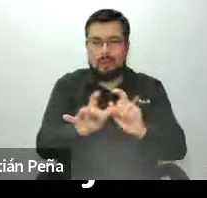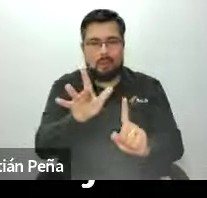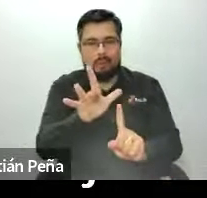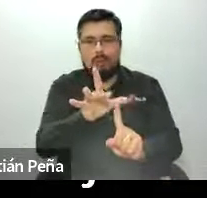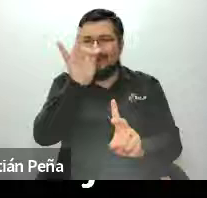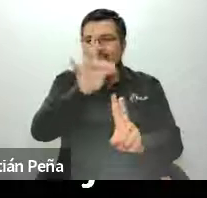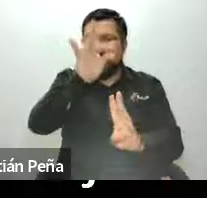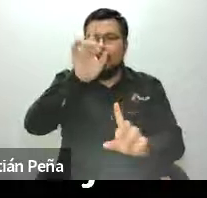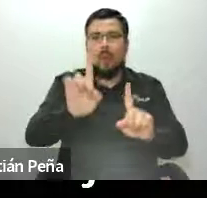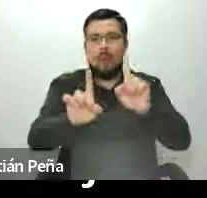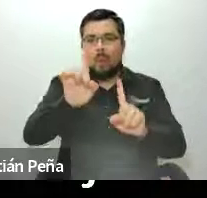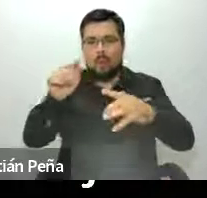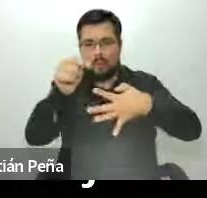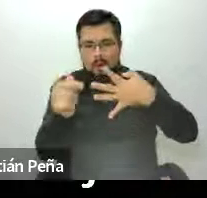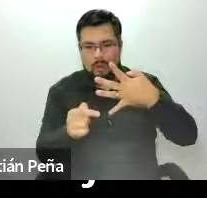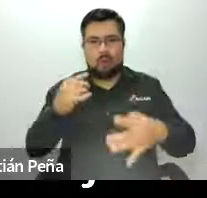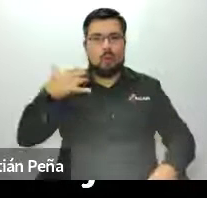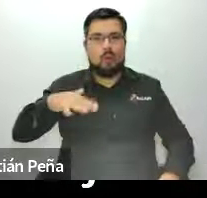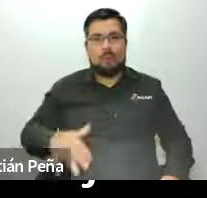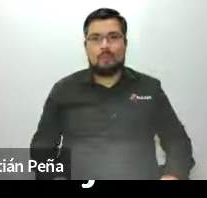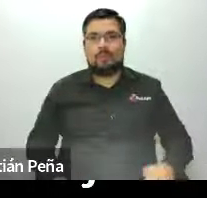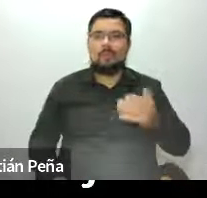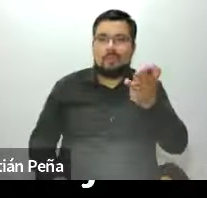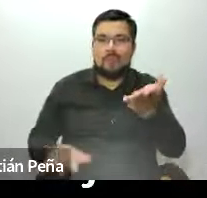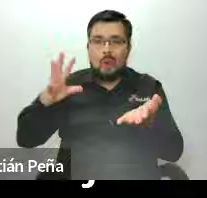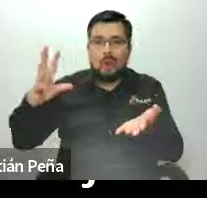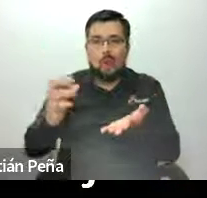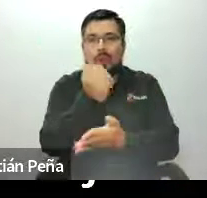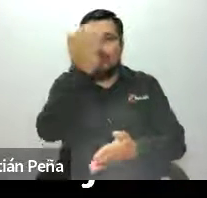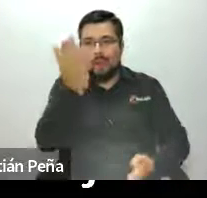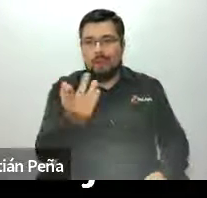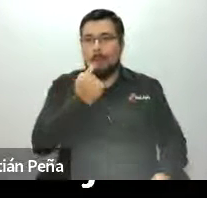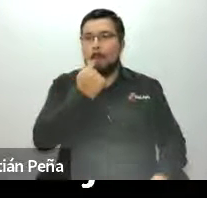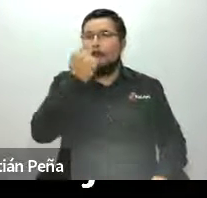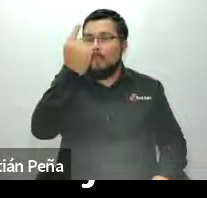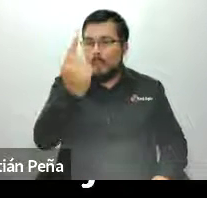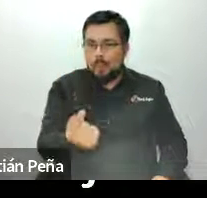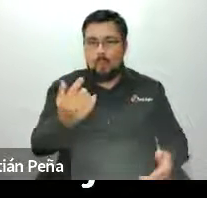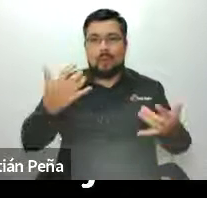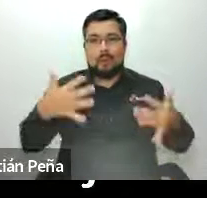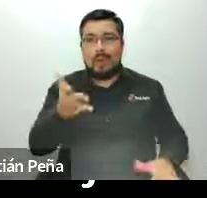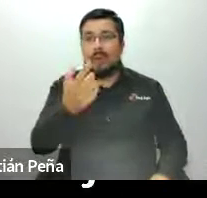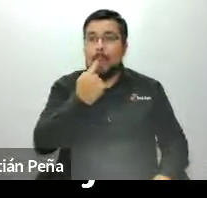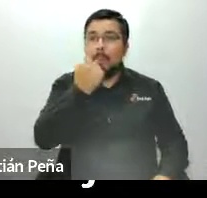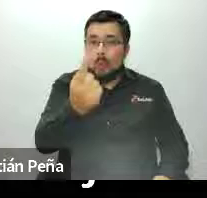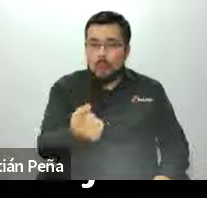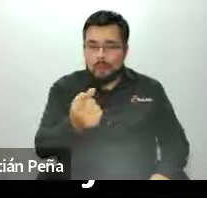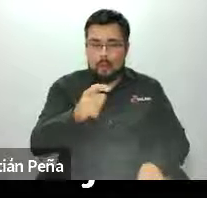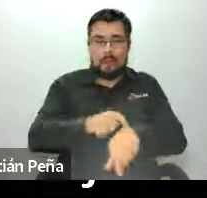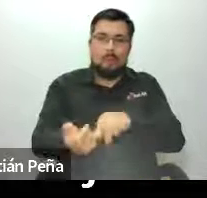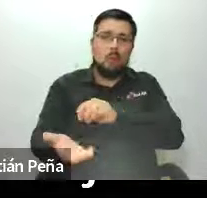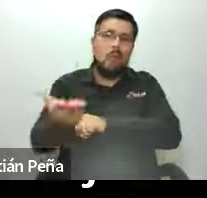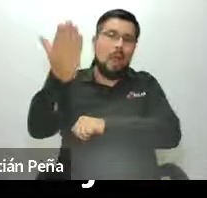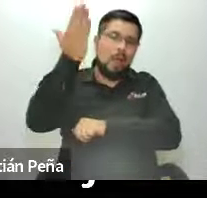Y llegamos a esta pregunta, que esta es a la pregunta a la que quería llegar Luz María hace un rato atrás, pero no había